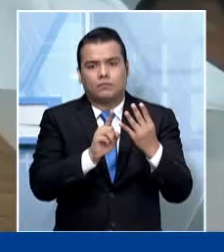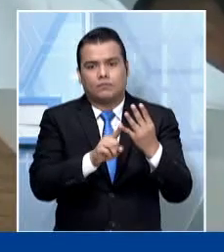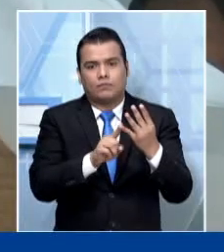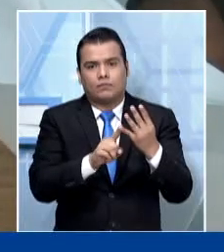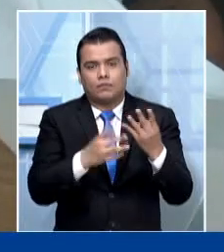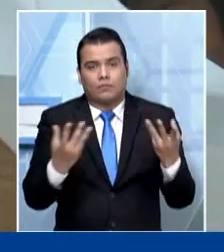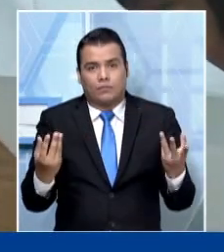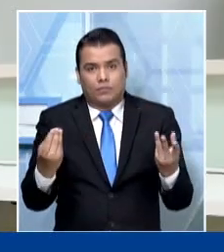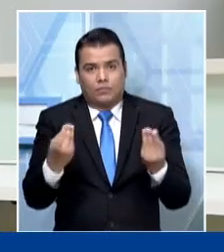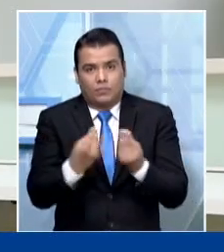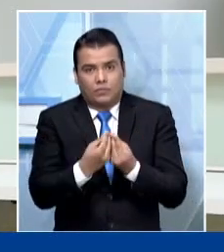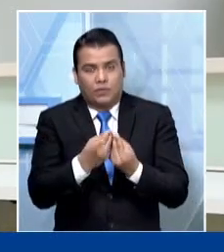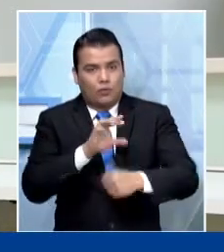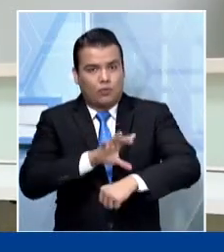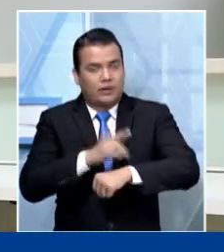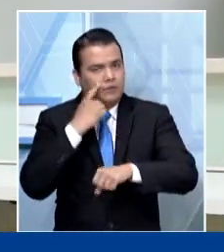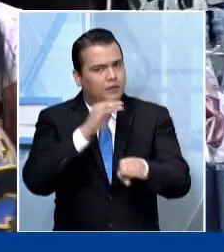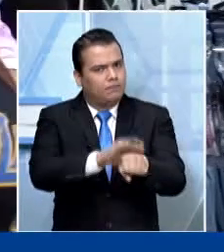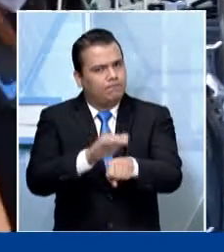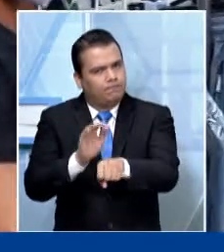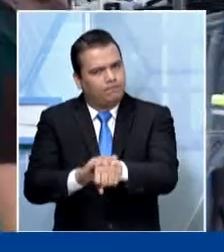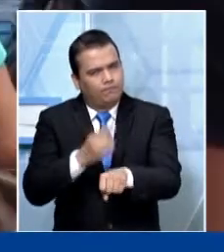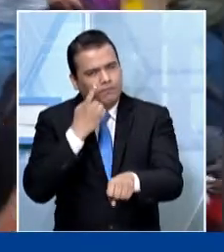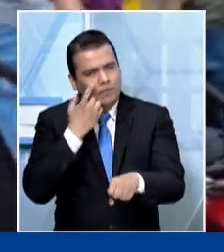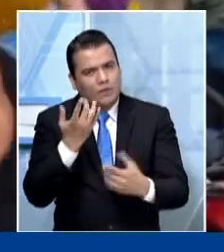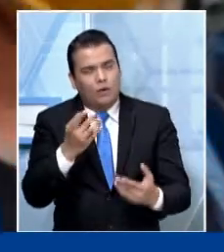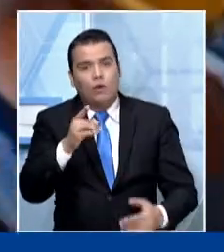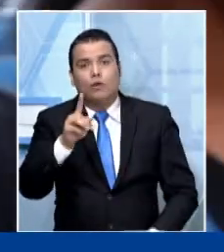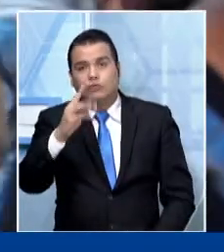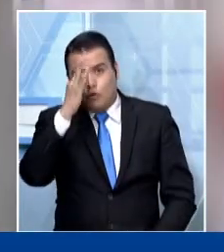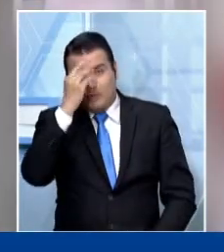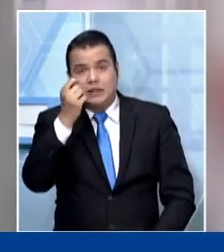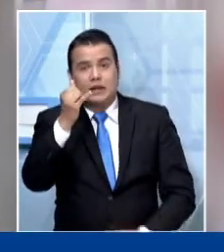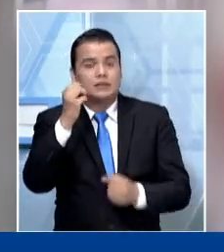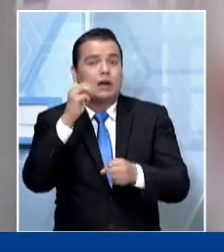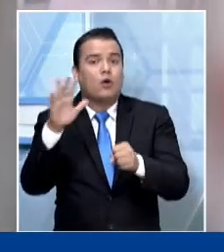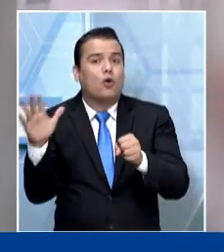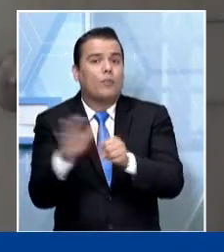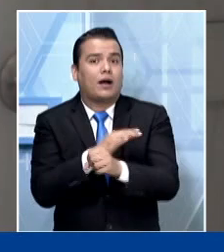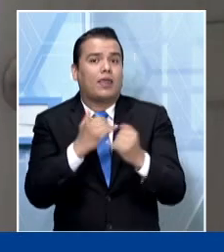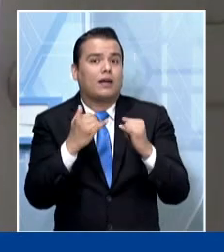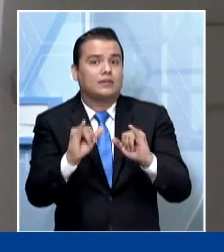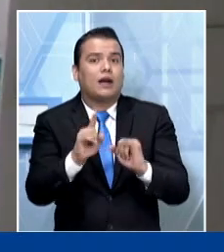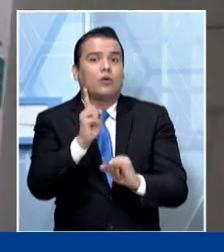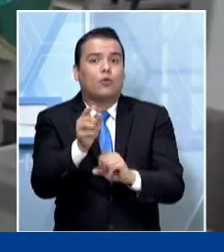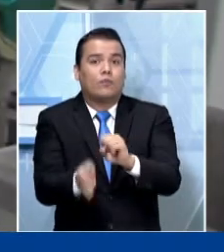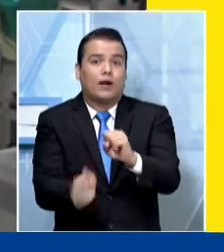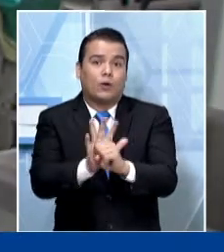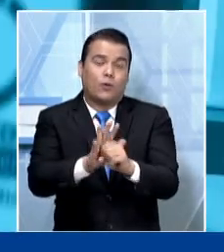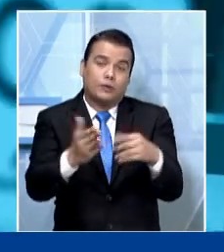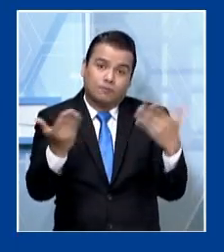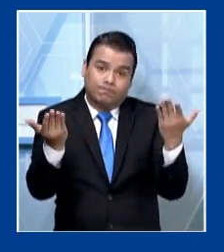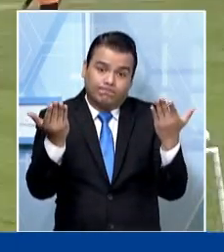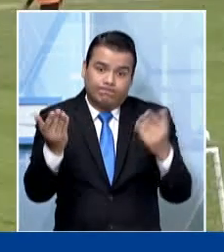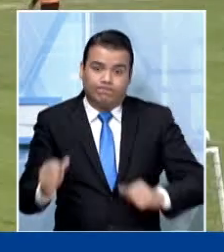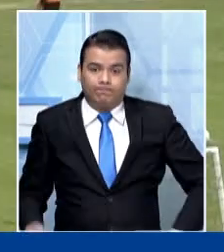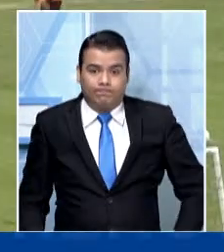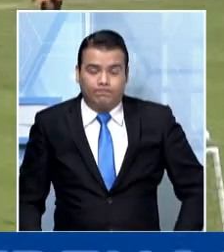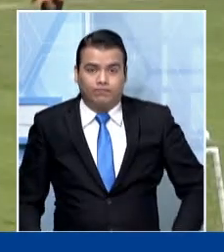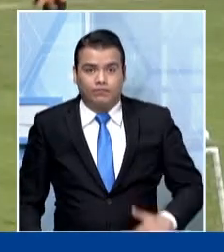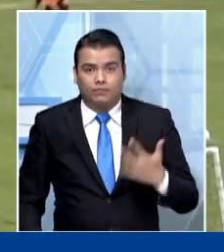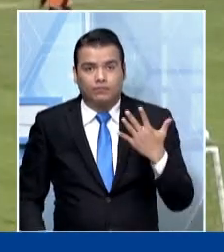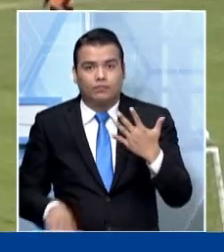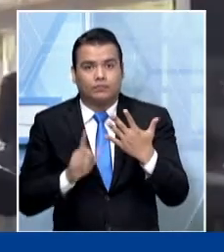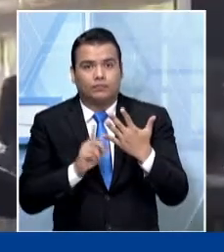Angustioso llamado del sector médico de la ciudad para evitar colapso del sistema de salud del departamento ante avance del COVID. Y